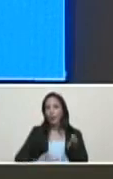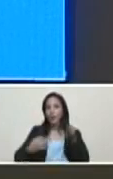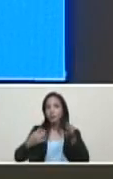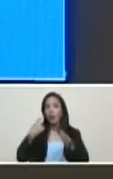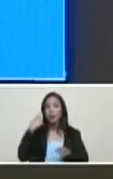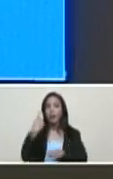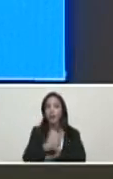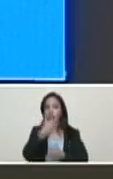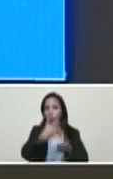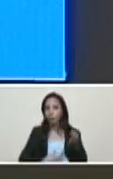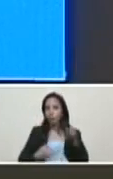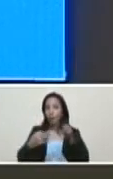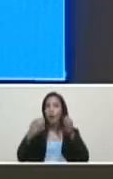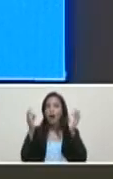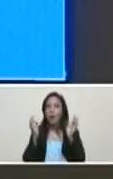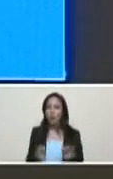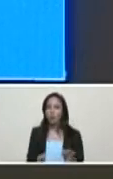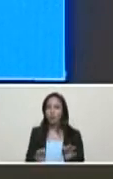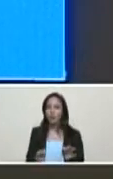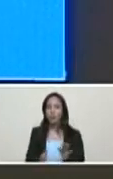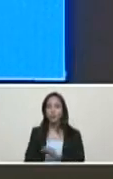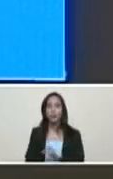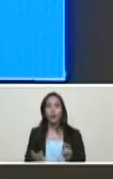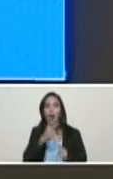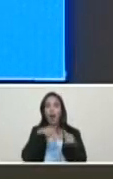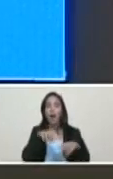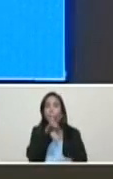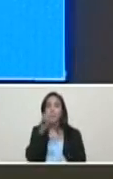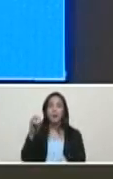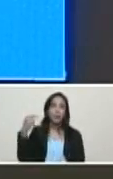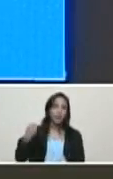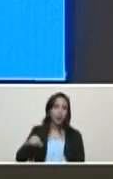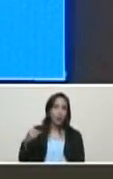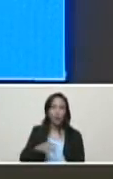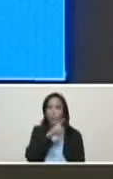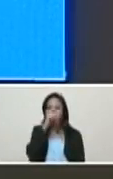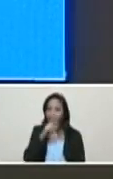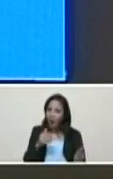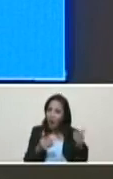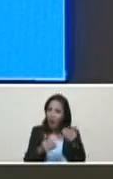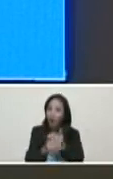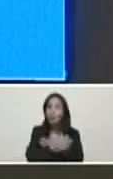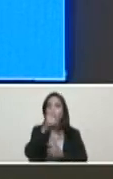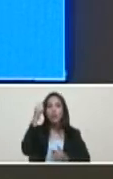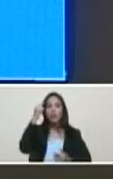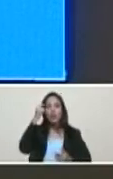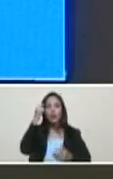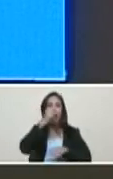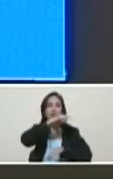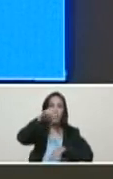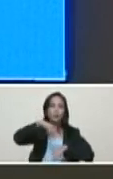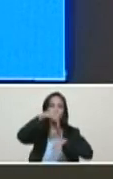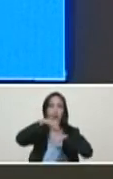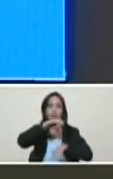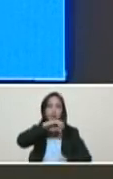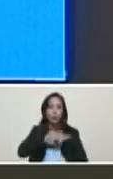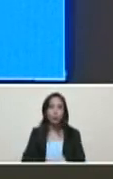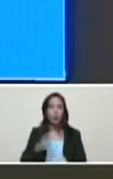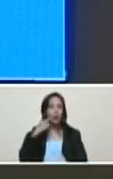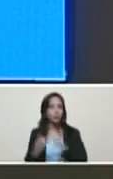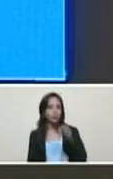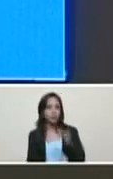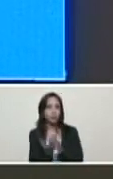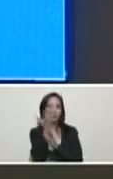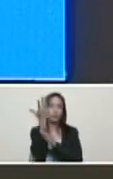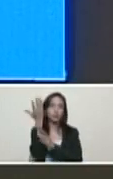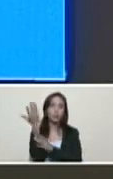el cual se declara el 20 de noviembre de cada año como Día Nacional de la Historia Insurgente